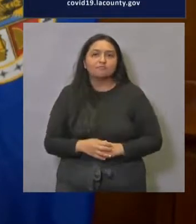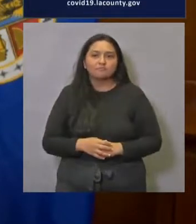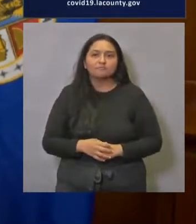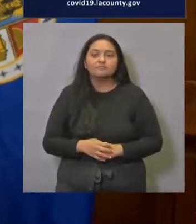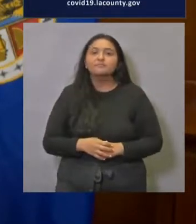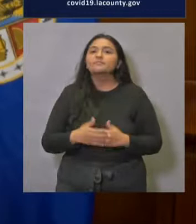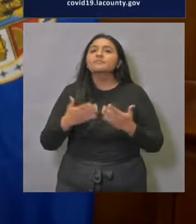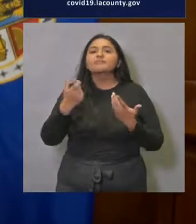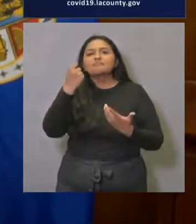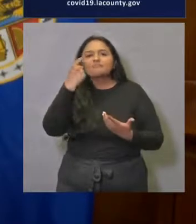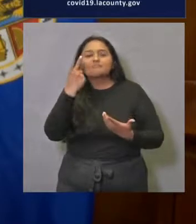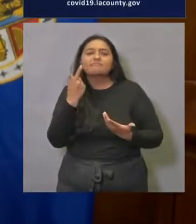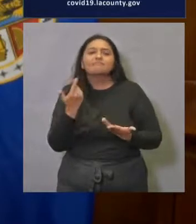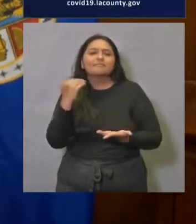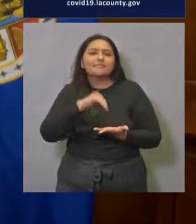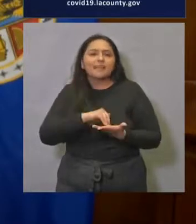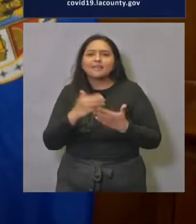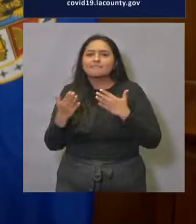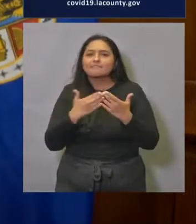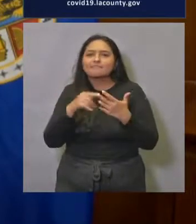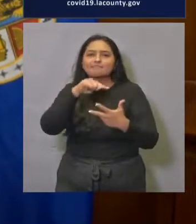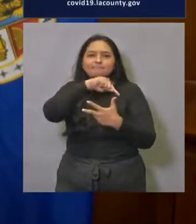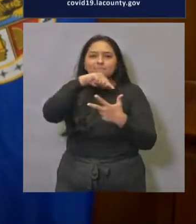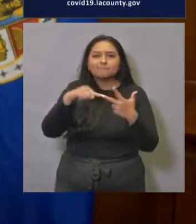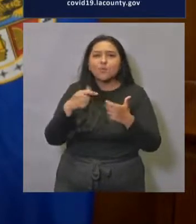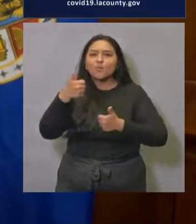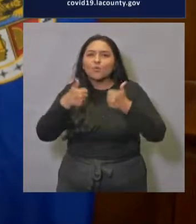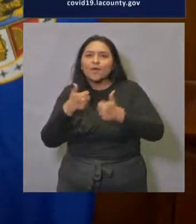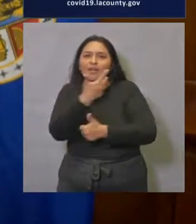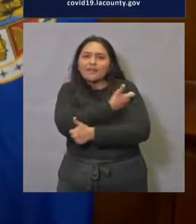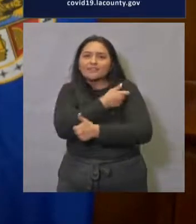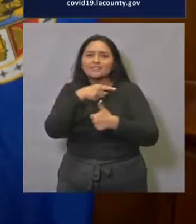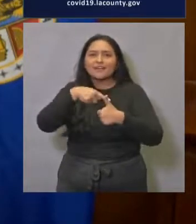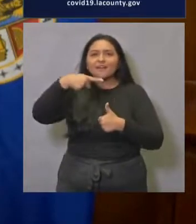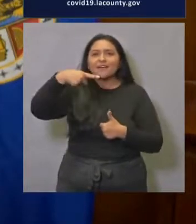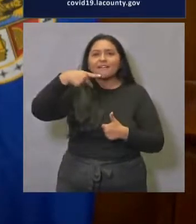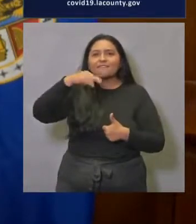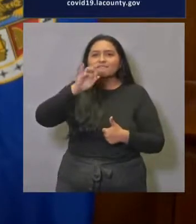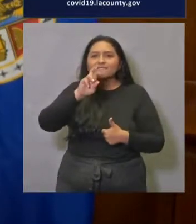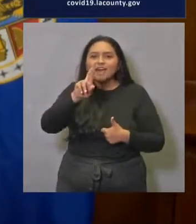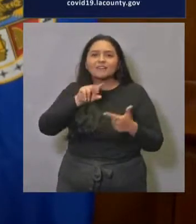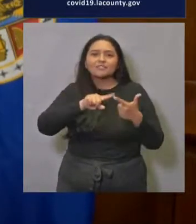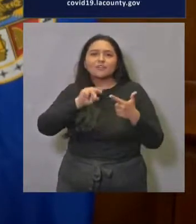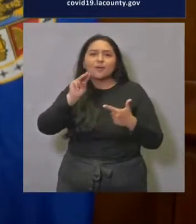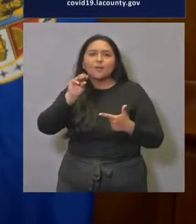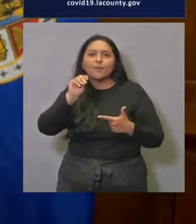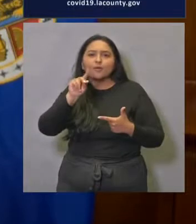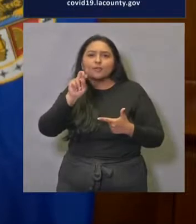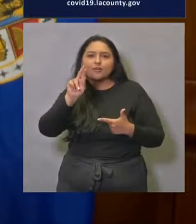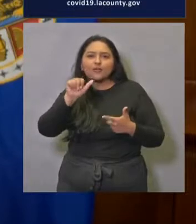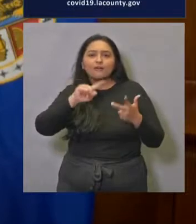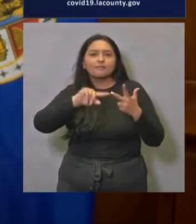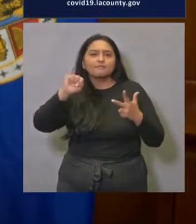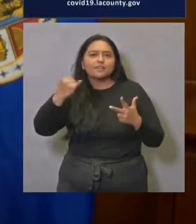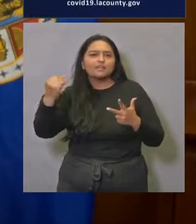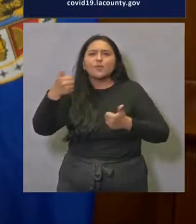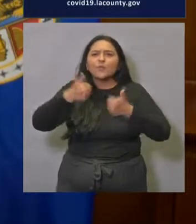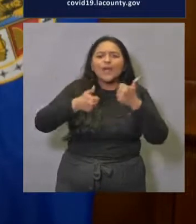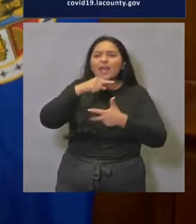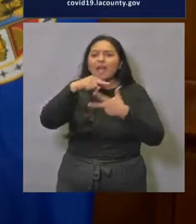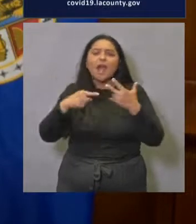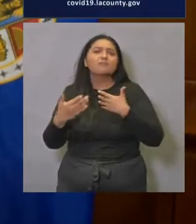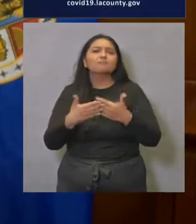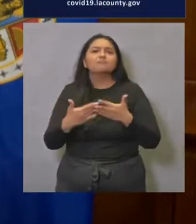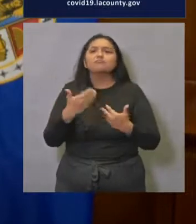cuál vacuna sea, la mejor vacuna es la que está disponible. Puede recibir de la Pfizer